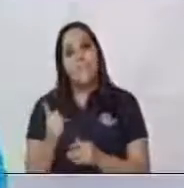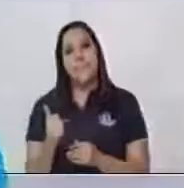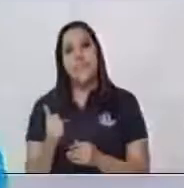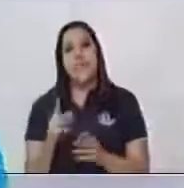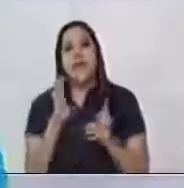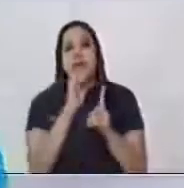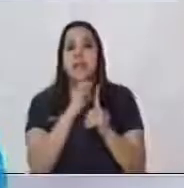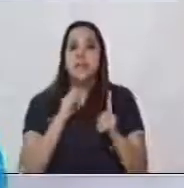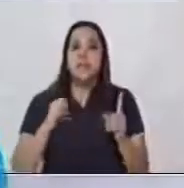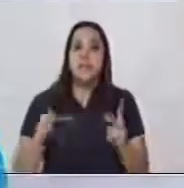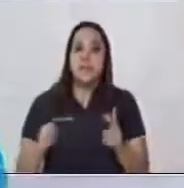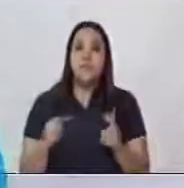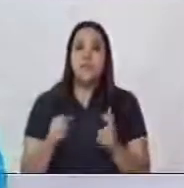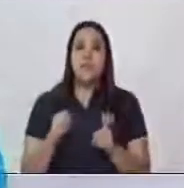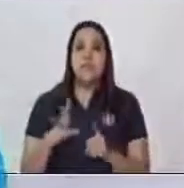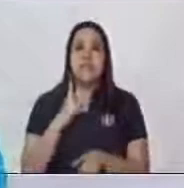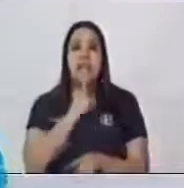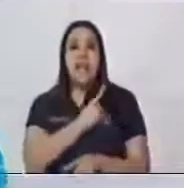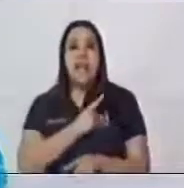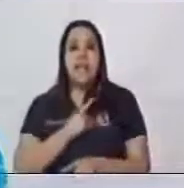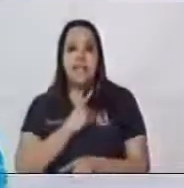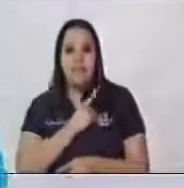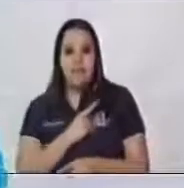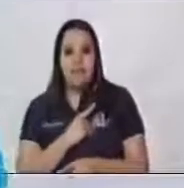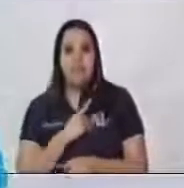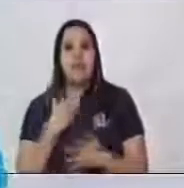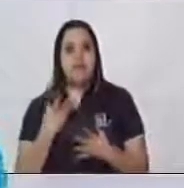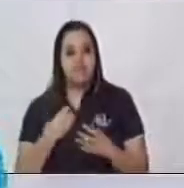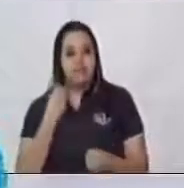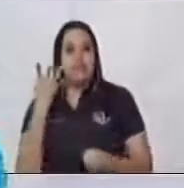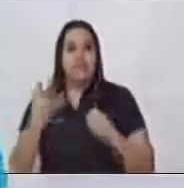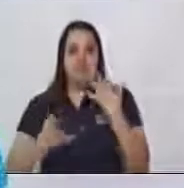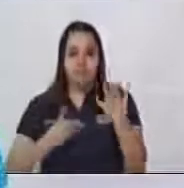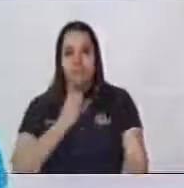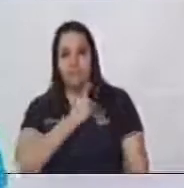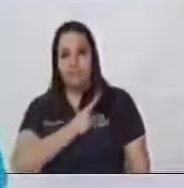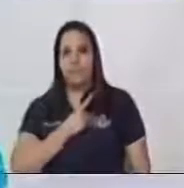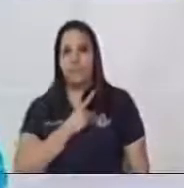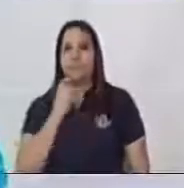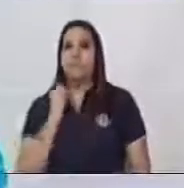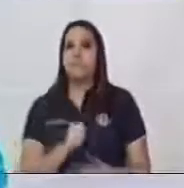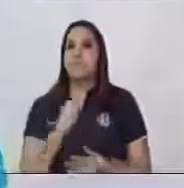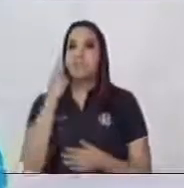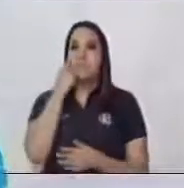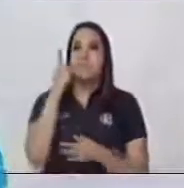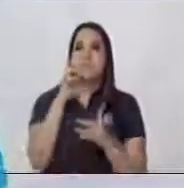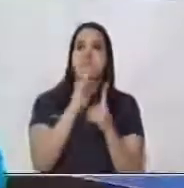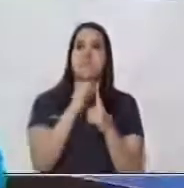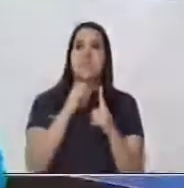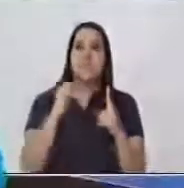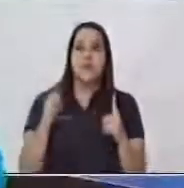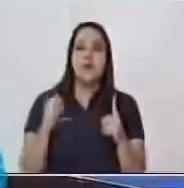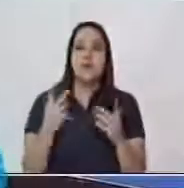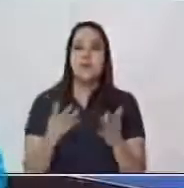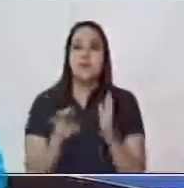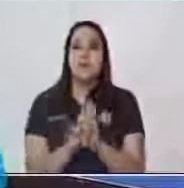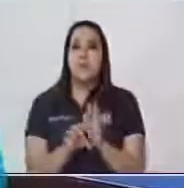las oraciones desiderativas. Estas pues expresan un deseo. Estas oraciones